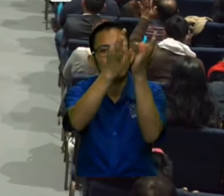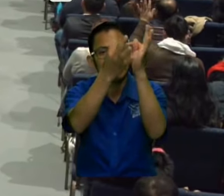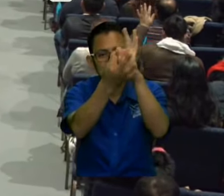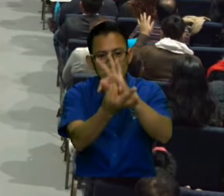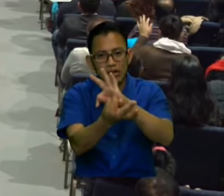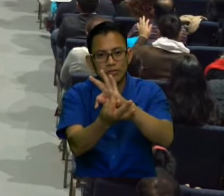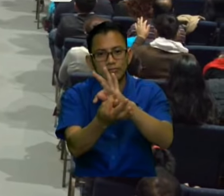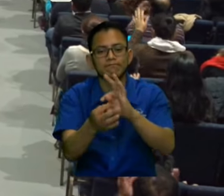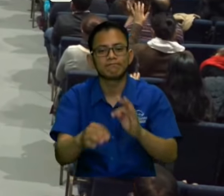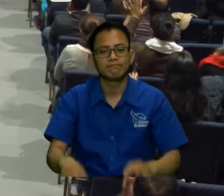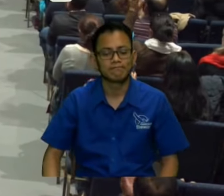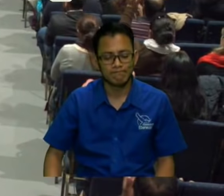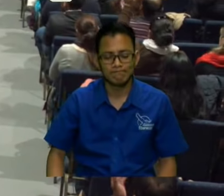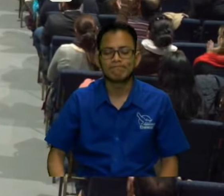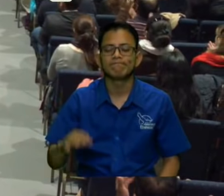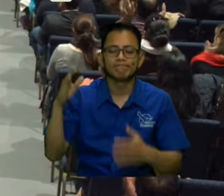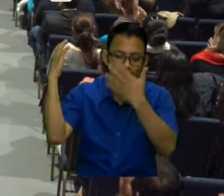No sé cuánto lo creen.